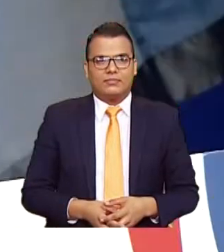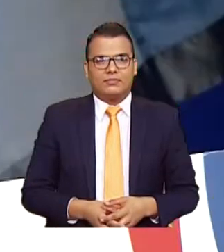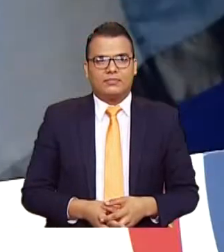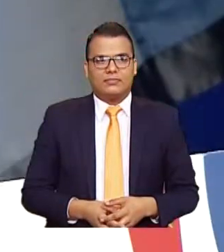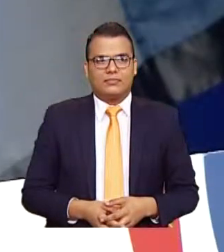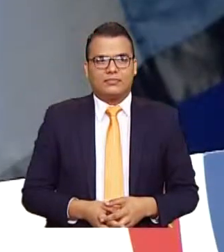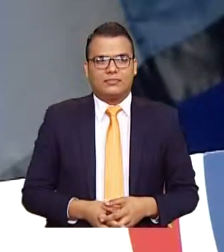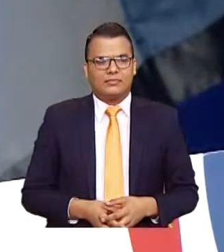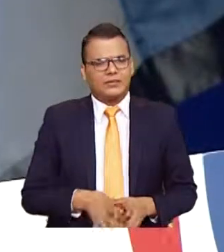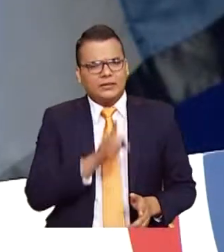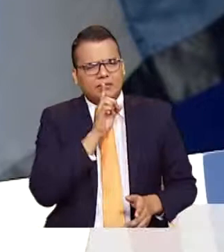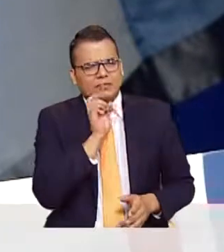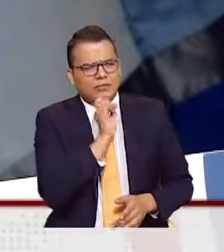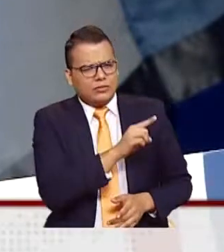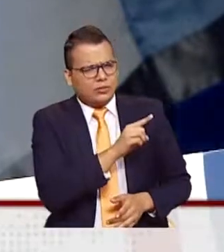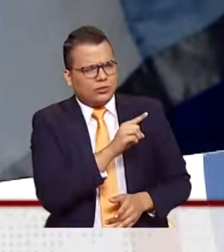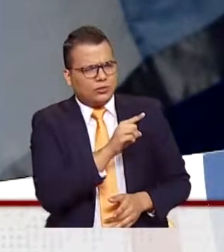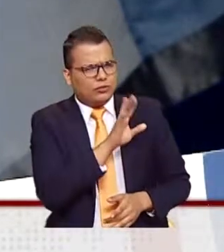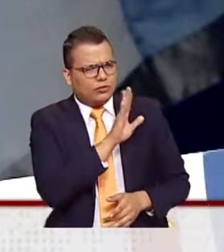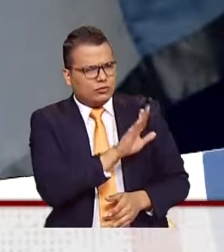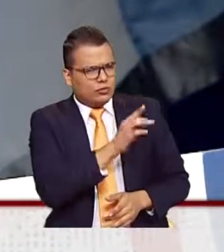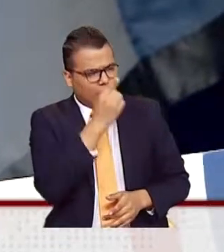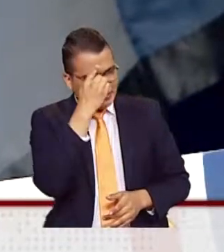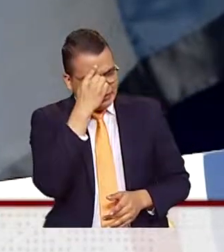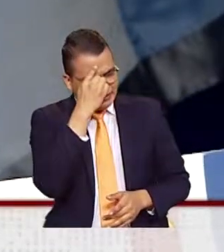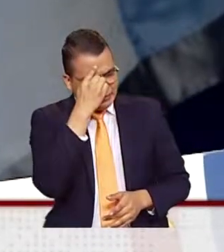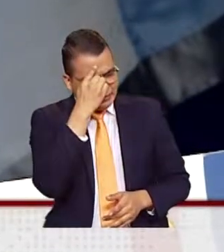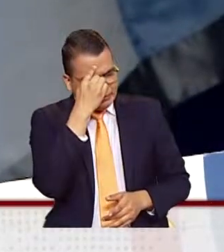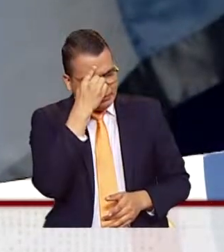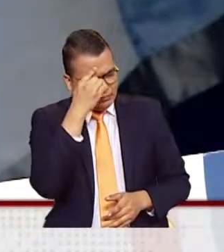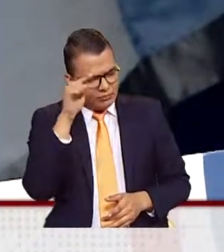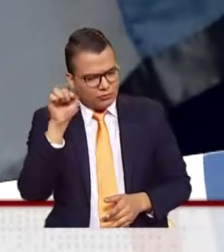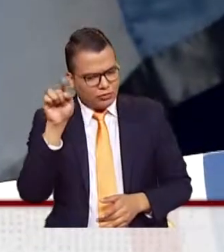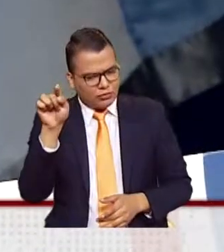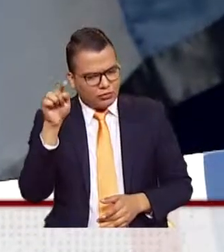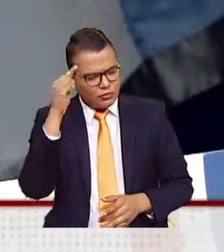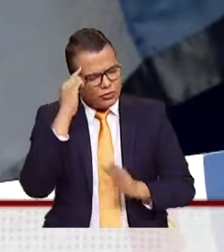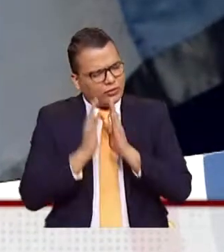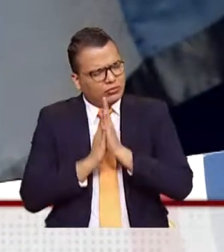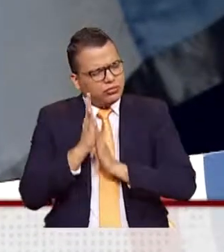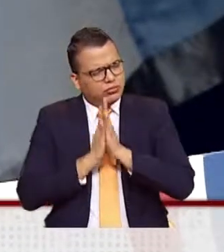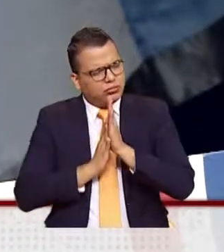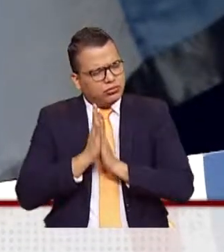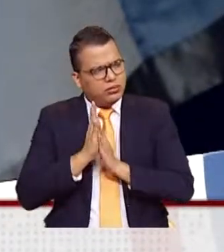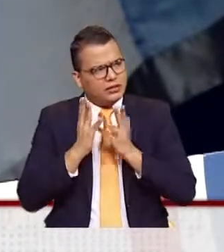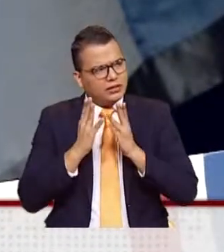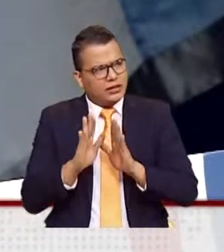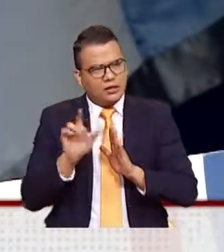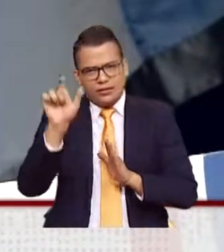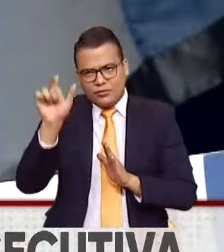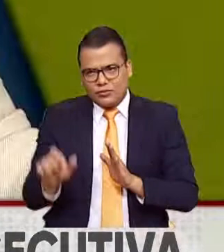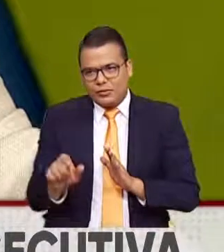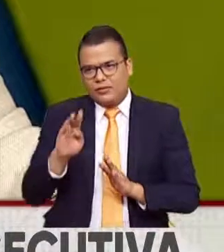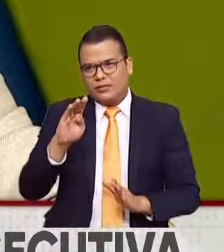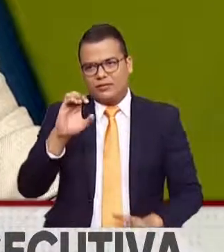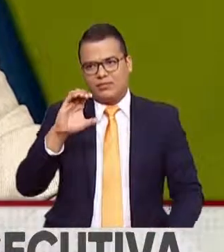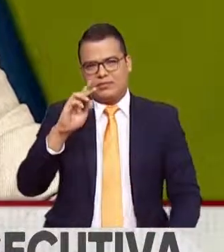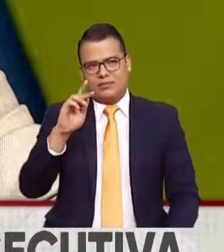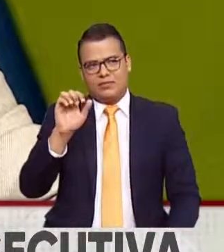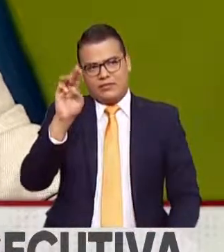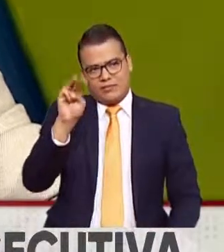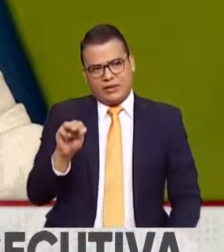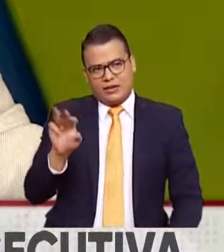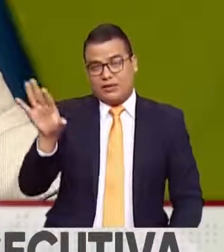fue una frustración para joan laporta estruch el no poder contar con hacer realidad el sueño de tener a david beckham en el barcelona